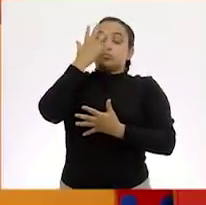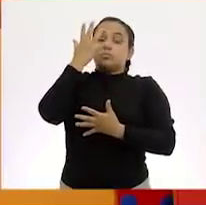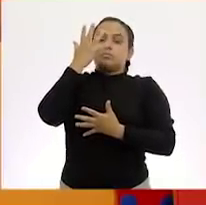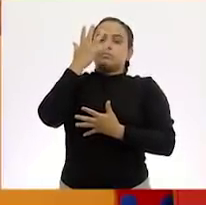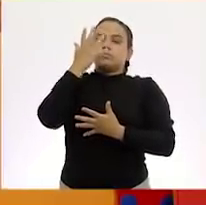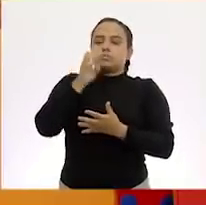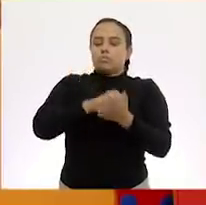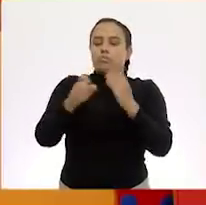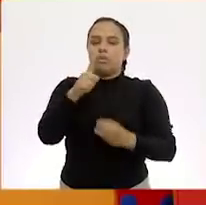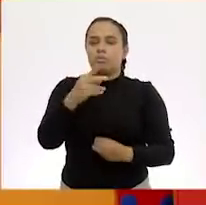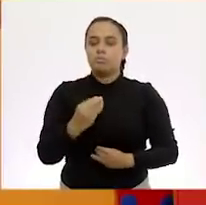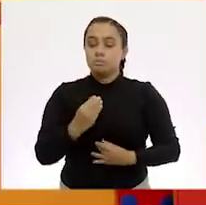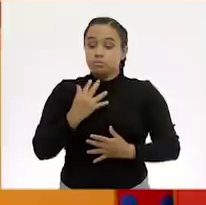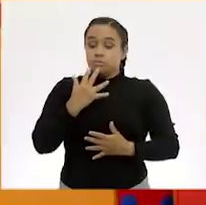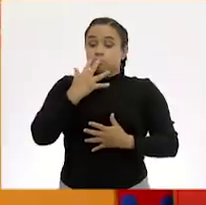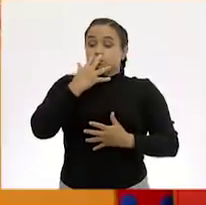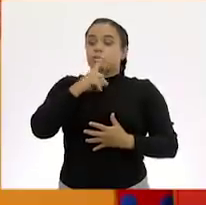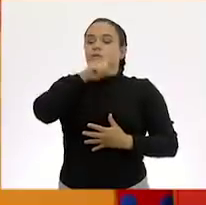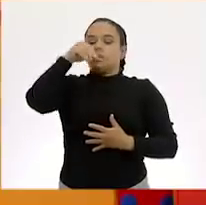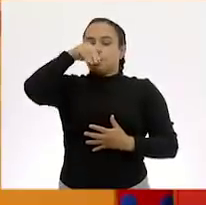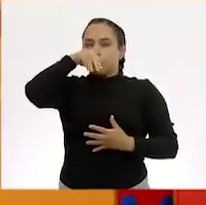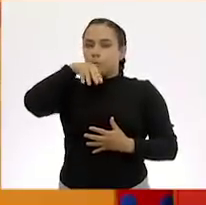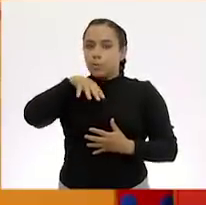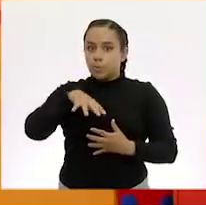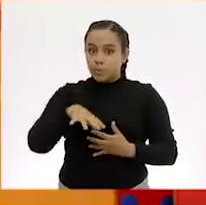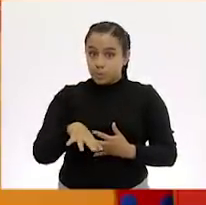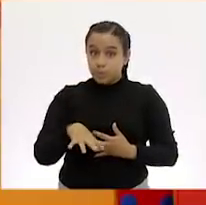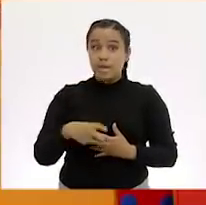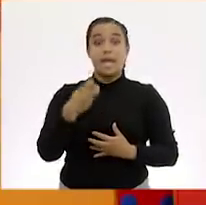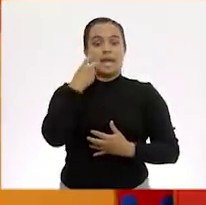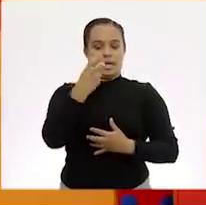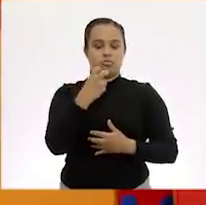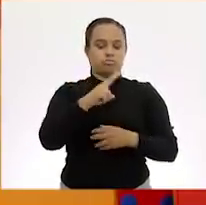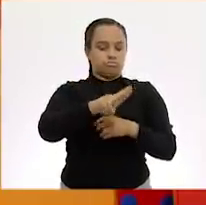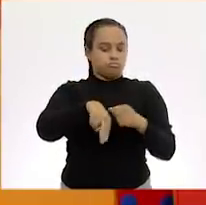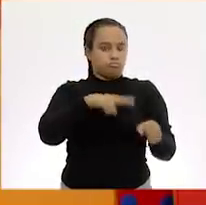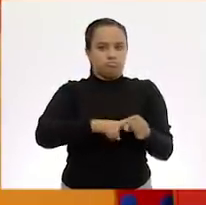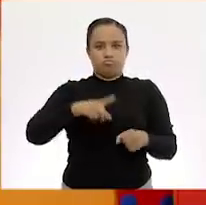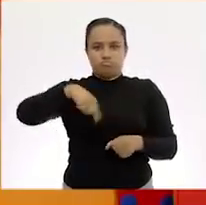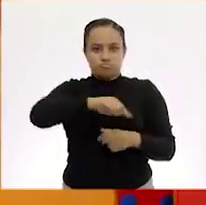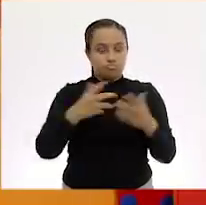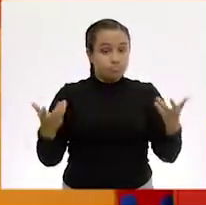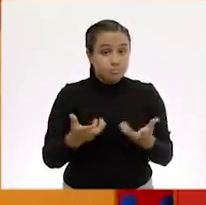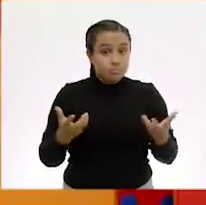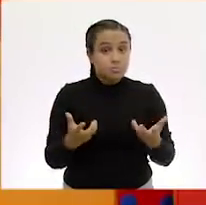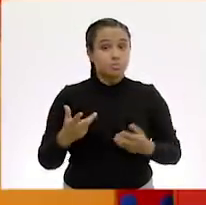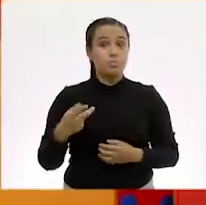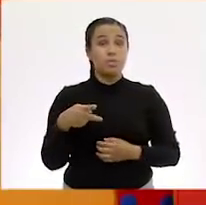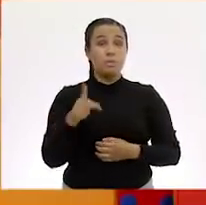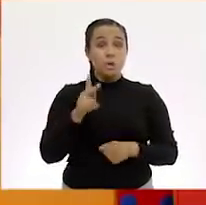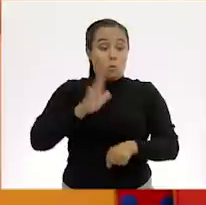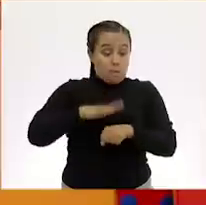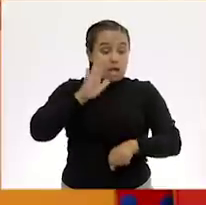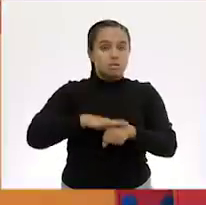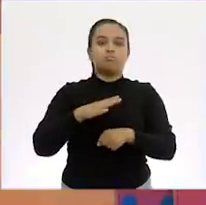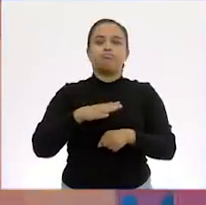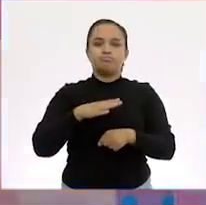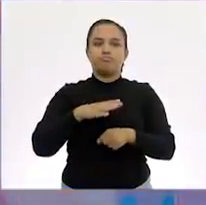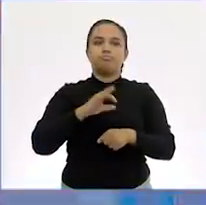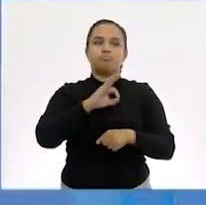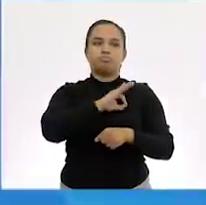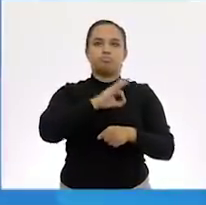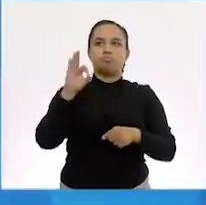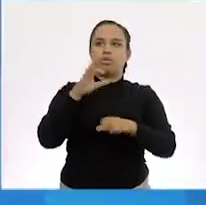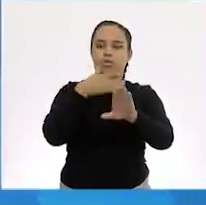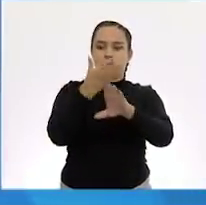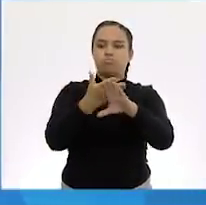exhalamos. Entonces nosotros estamos produciéndolo naturalmente pero en exceso es dañino para el